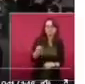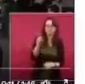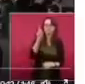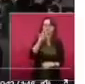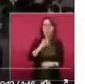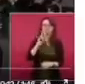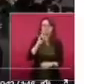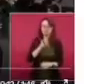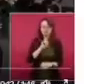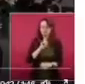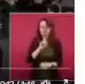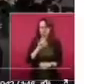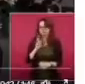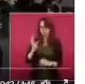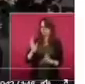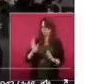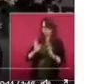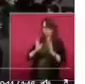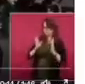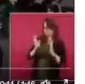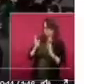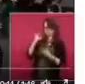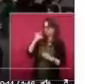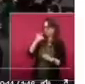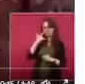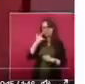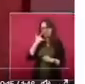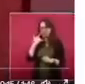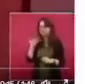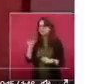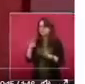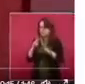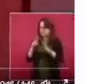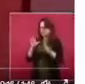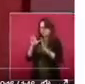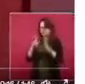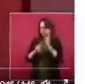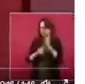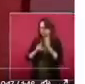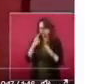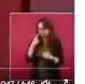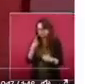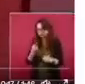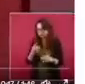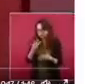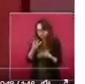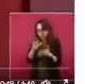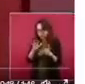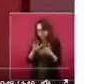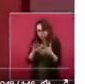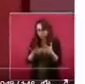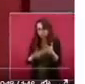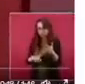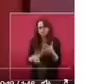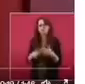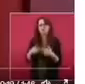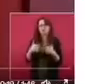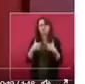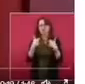pon el currículum, me encuentro que la señora nació en el... Está joven, pues,